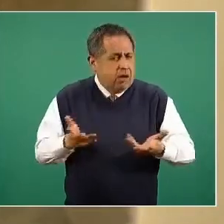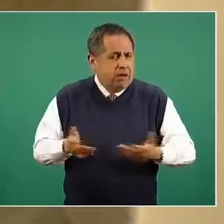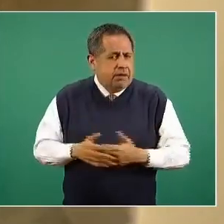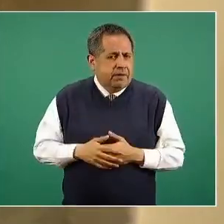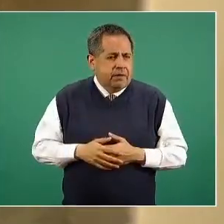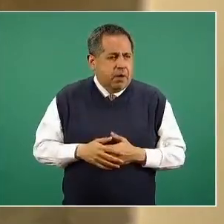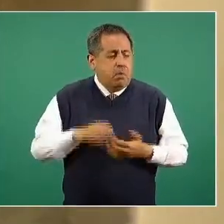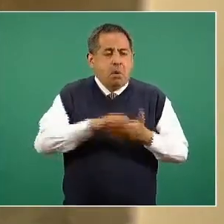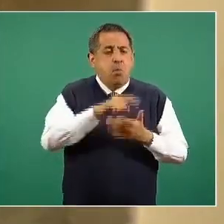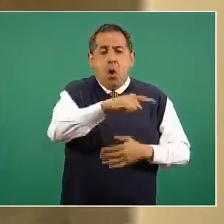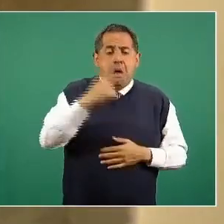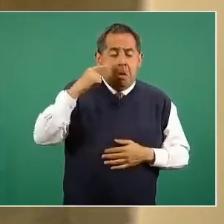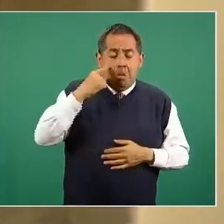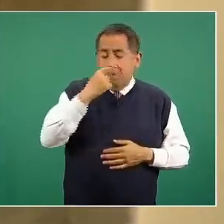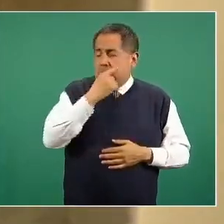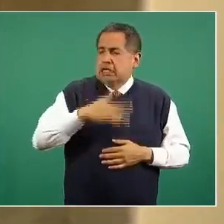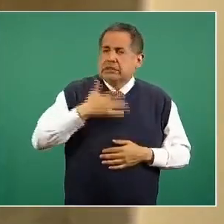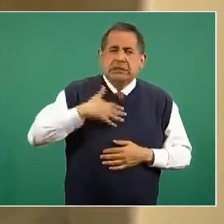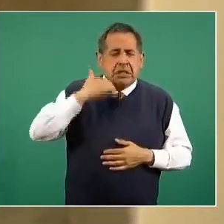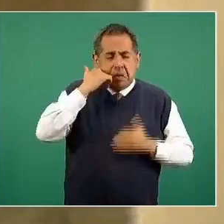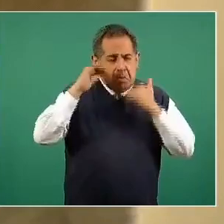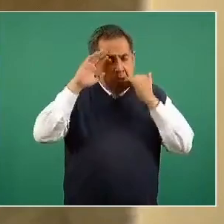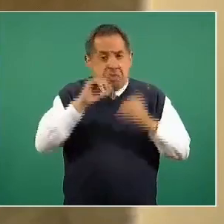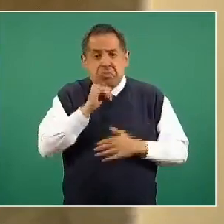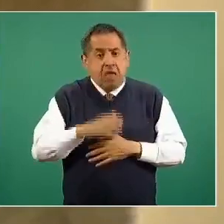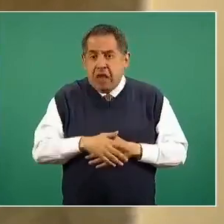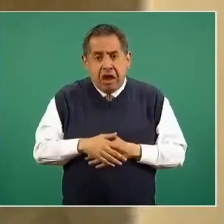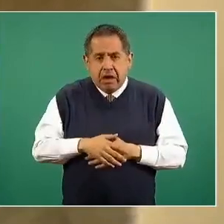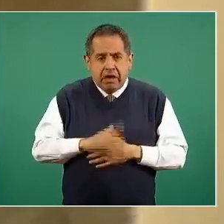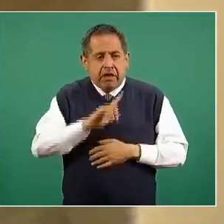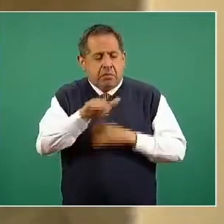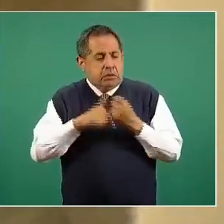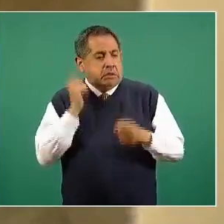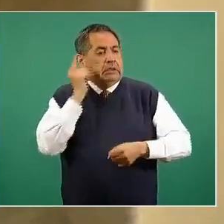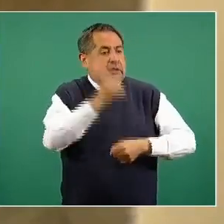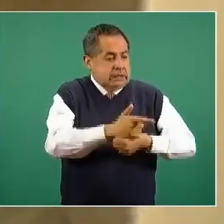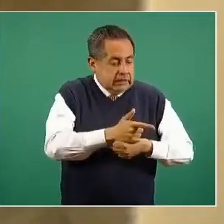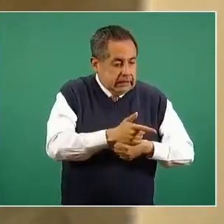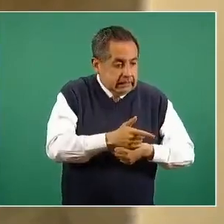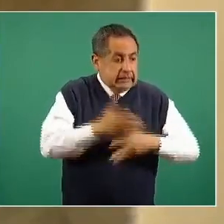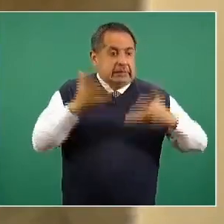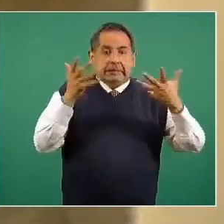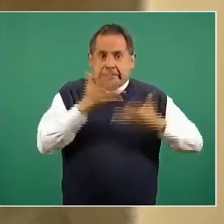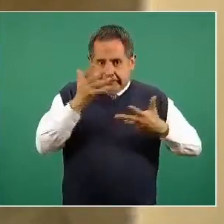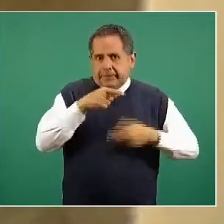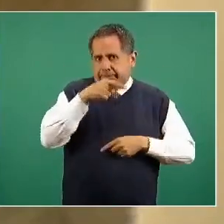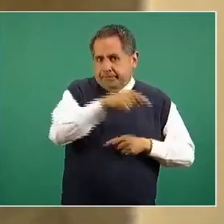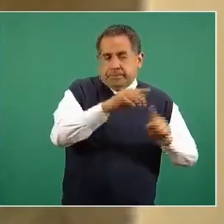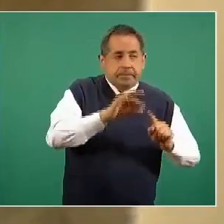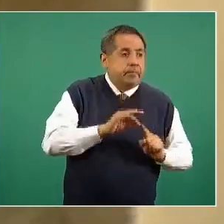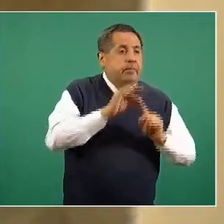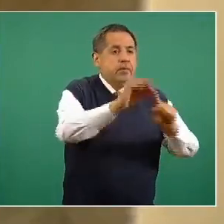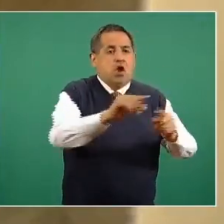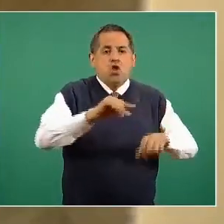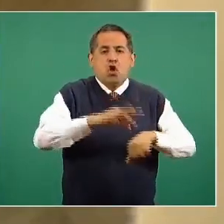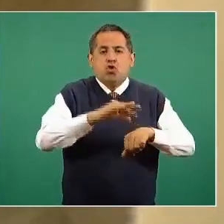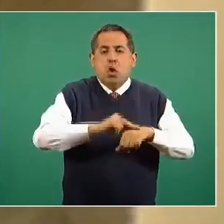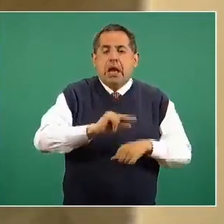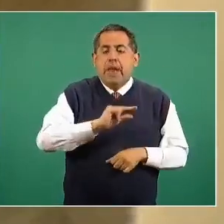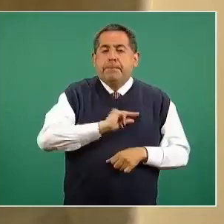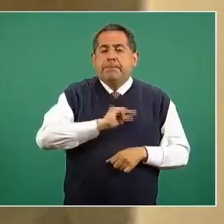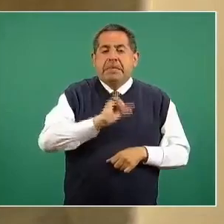era sintomático, después lo detectaron y lo llevaron a un especialista,